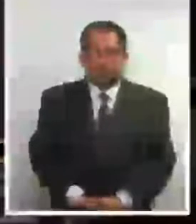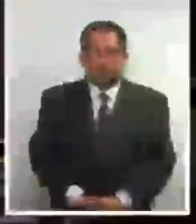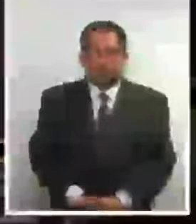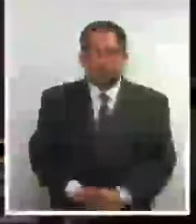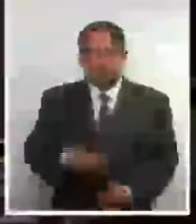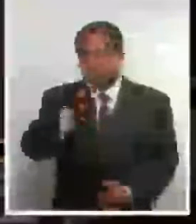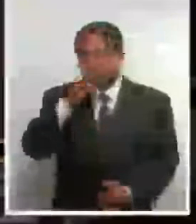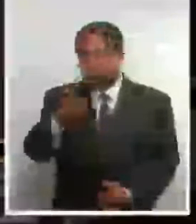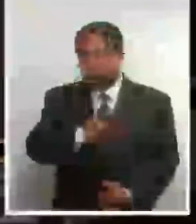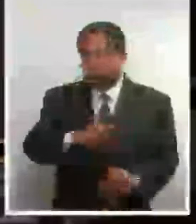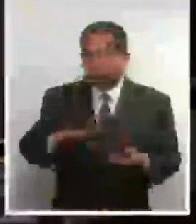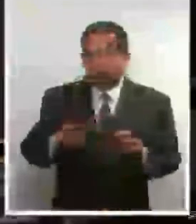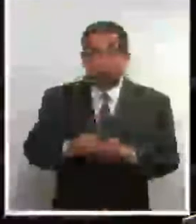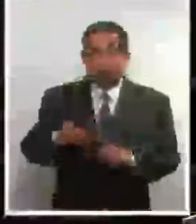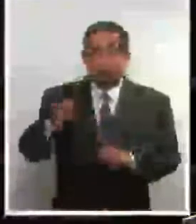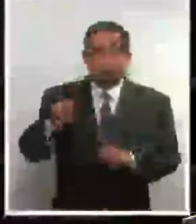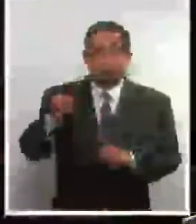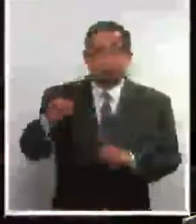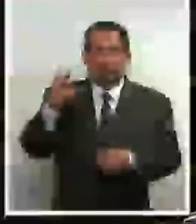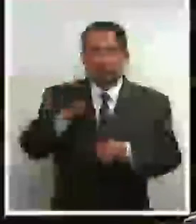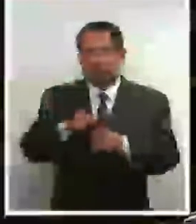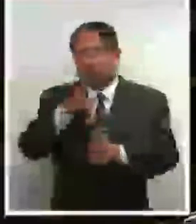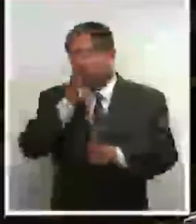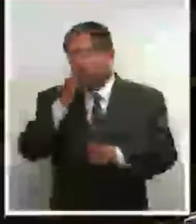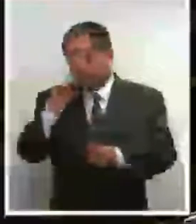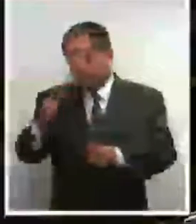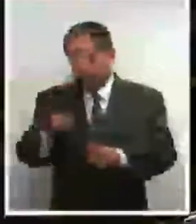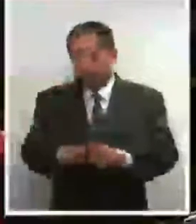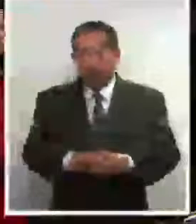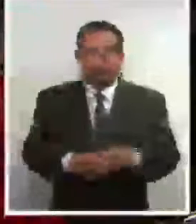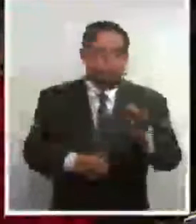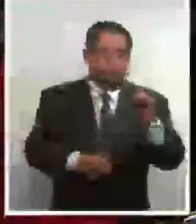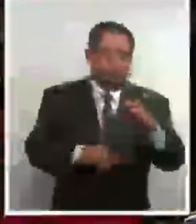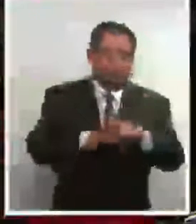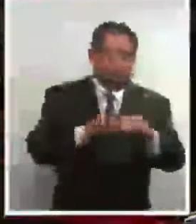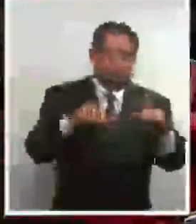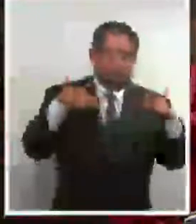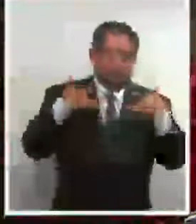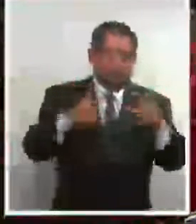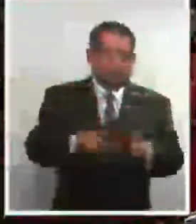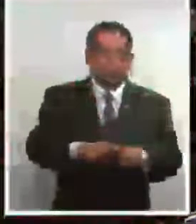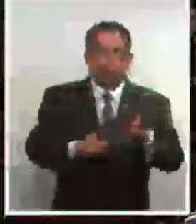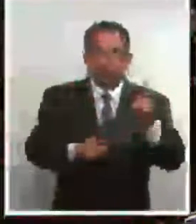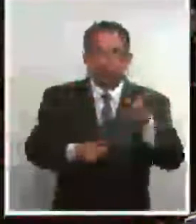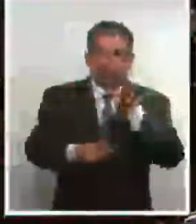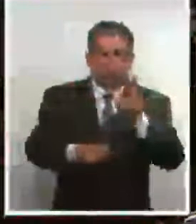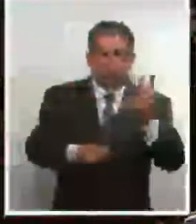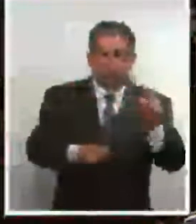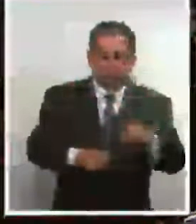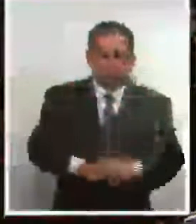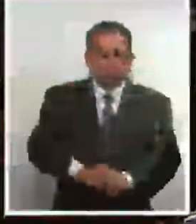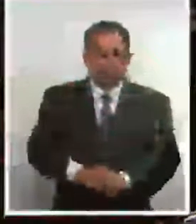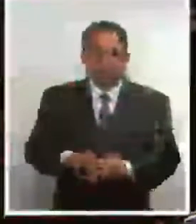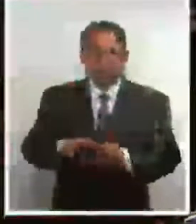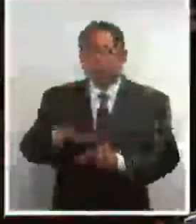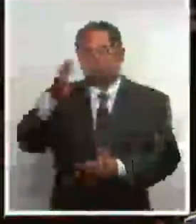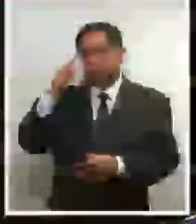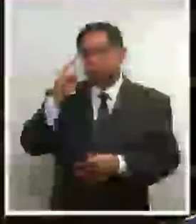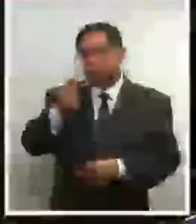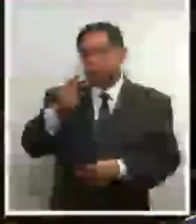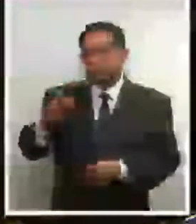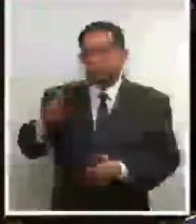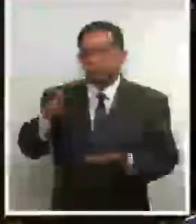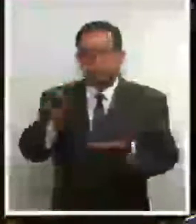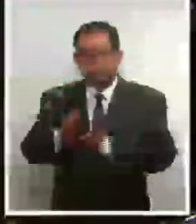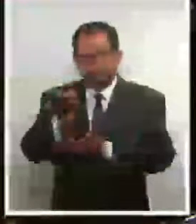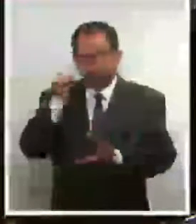Señor presidente, se emitieron 72 votos a favor, 0 abstención y 1 en contra. Tiene mayoría calificada